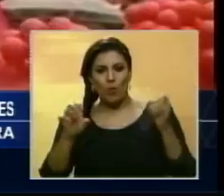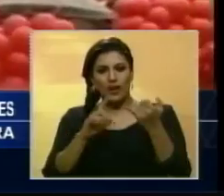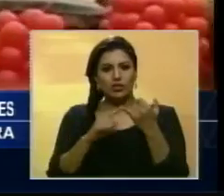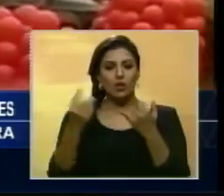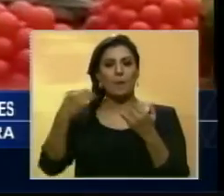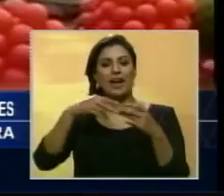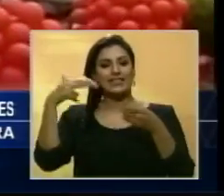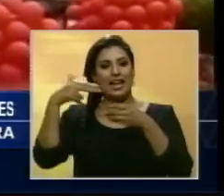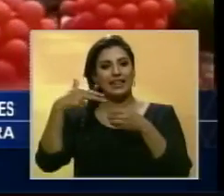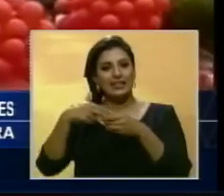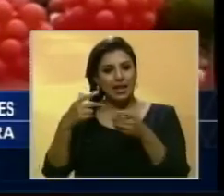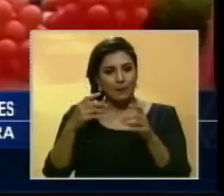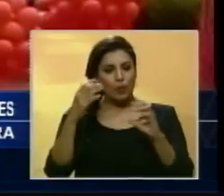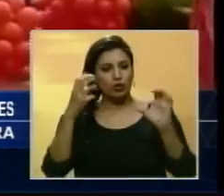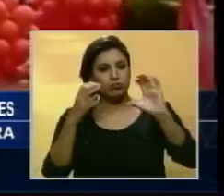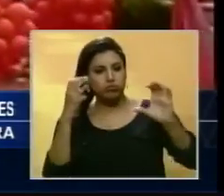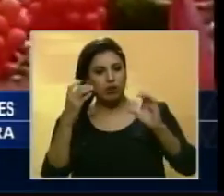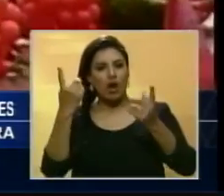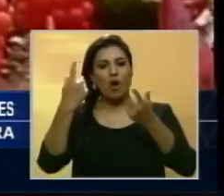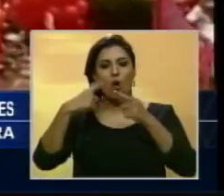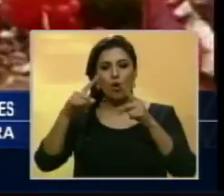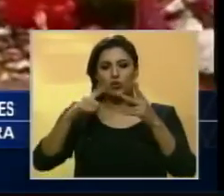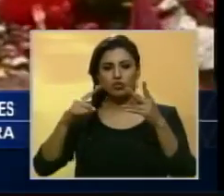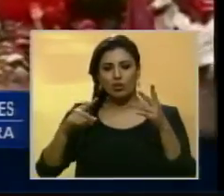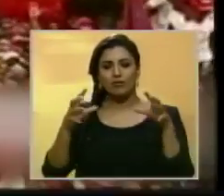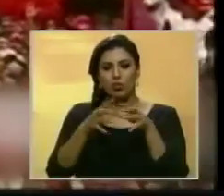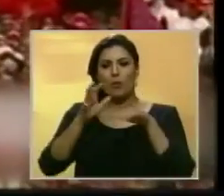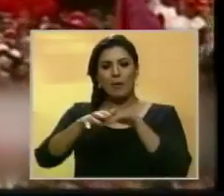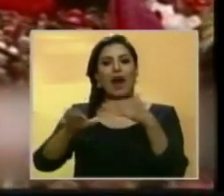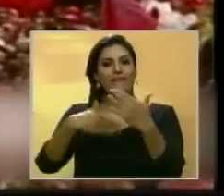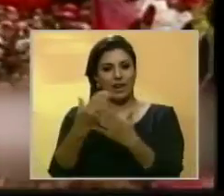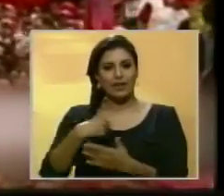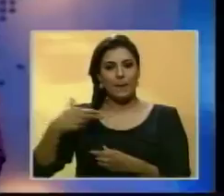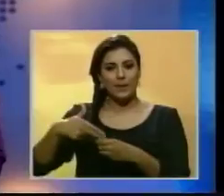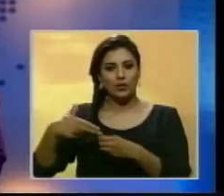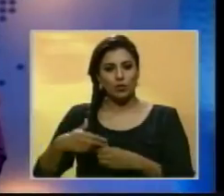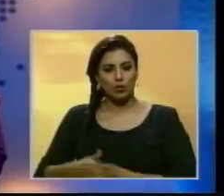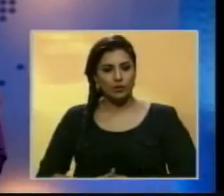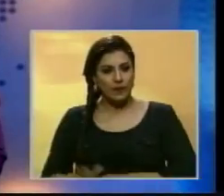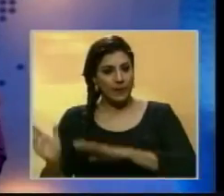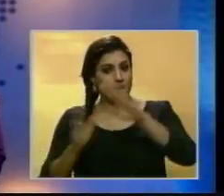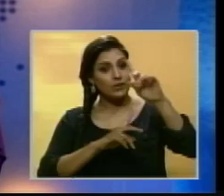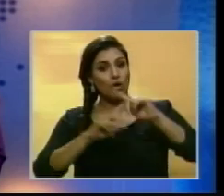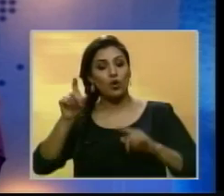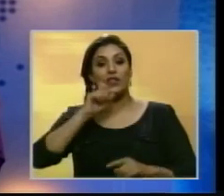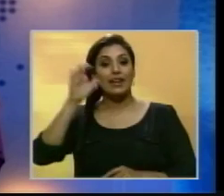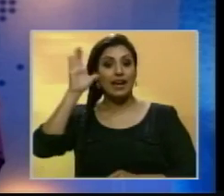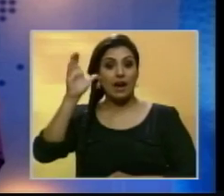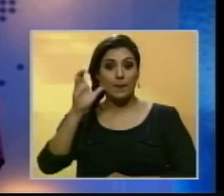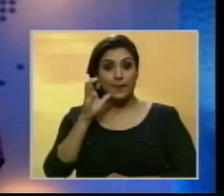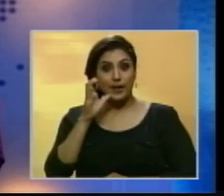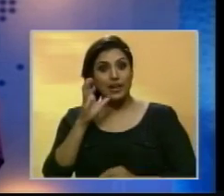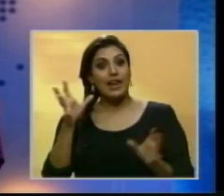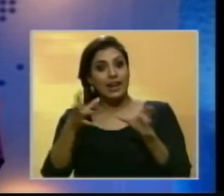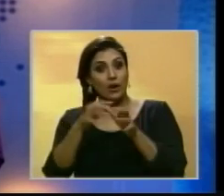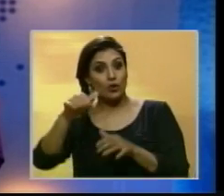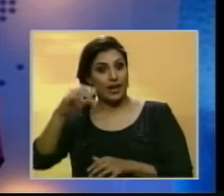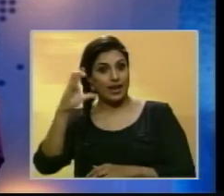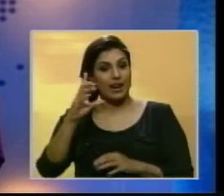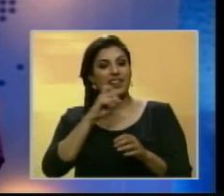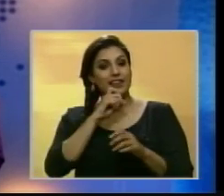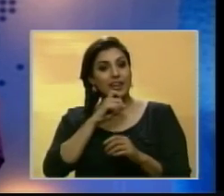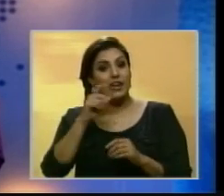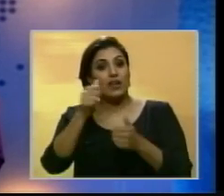educativo, transportistas, la clase obrera, entre otros sectores. Enrique Capriles Radonsky se reunió aquí en Caracas